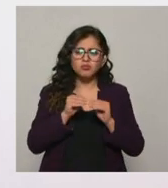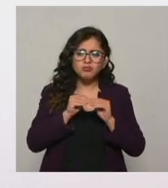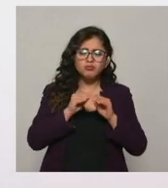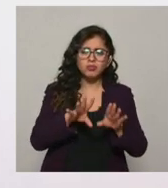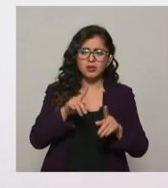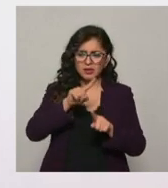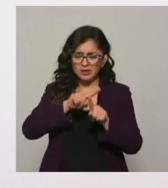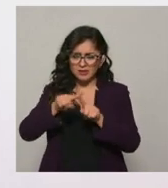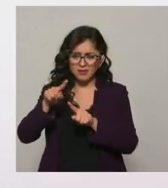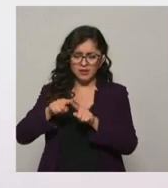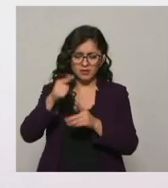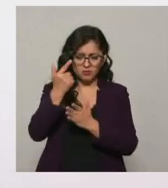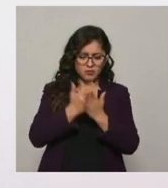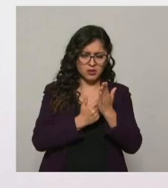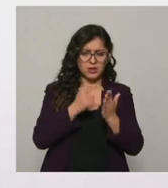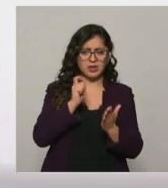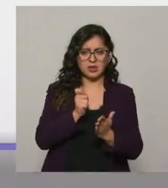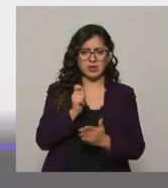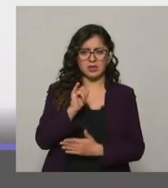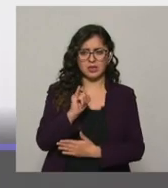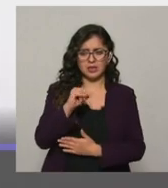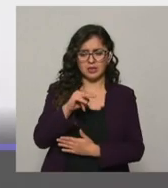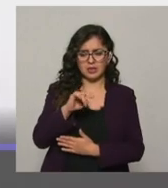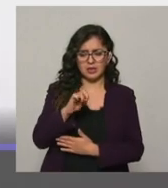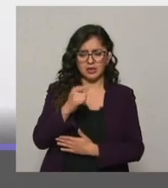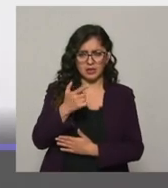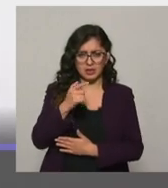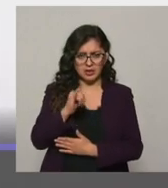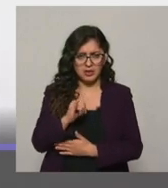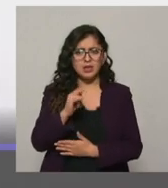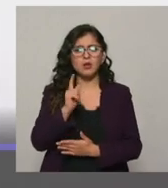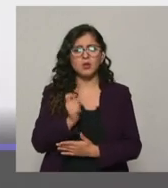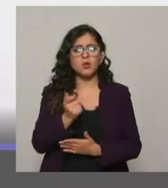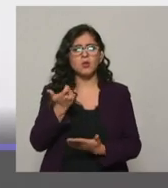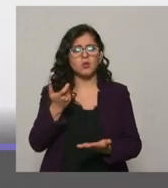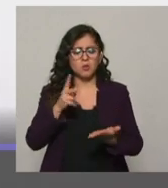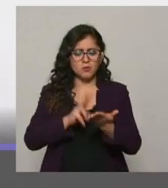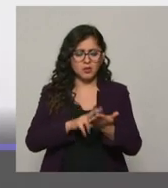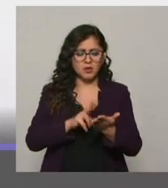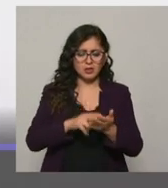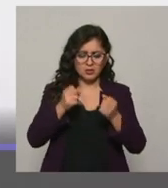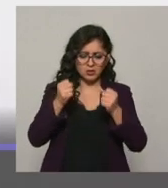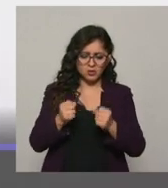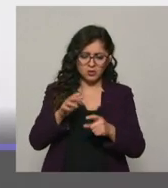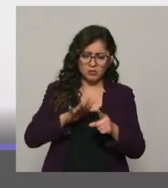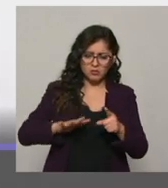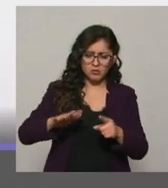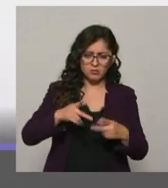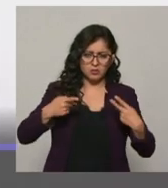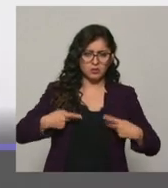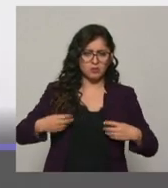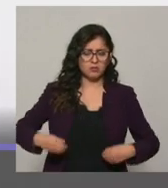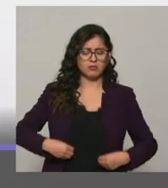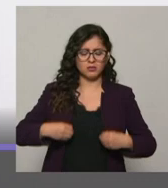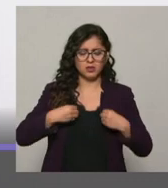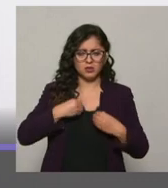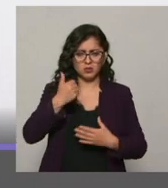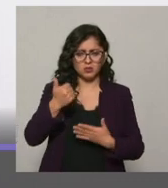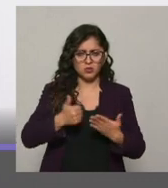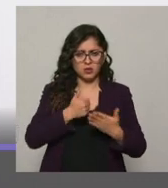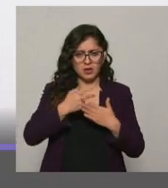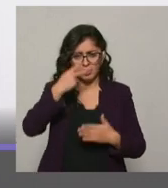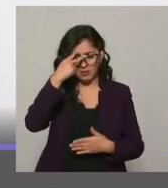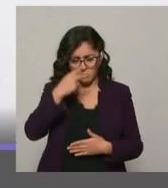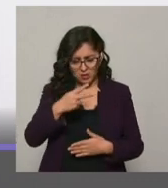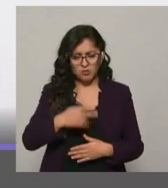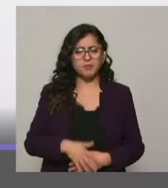las estadísticas del ENVIPE, del INEGI, respecto del costo de la inseguridad para los capitalinos. Hubo 2